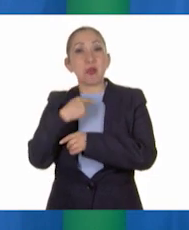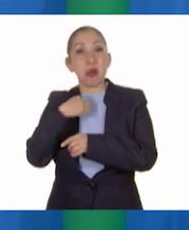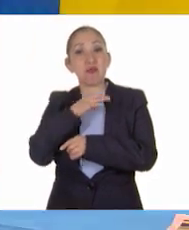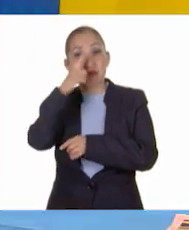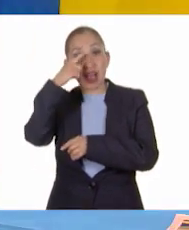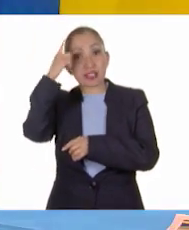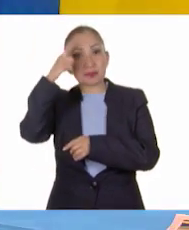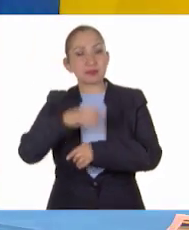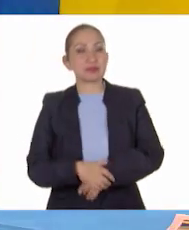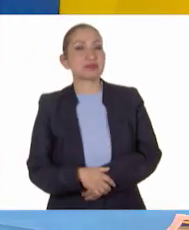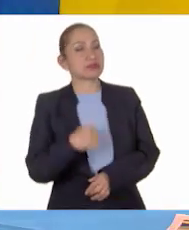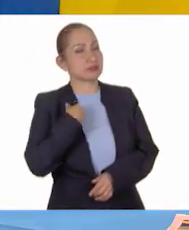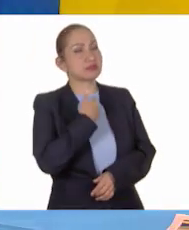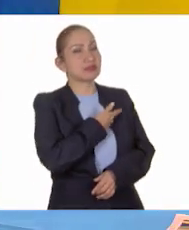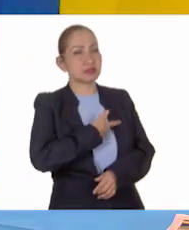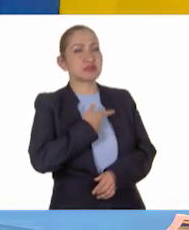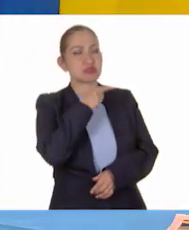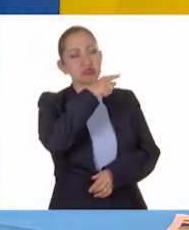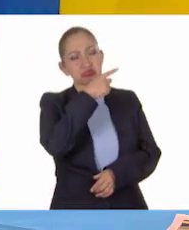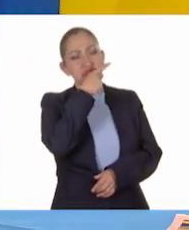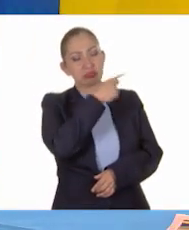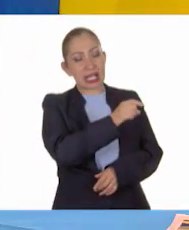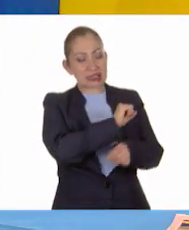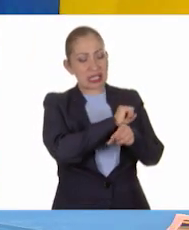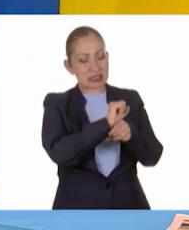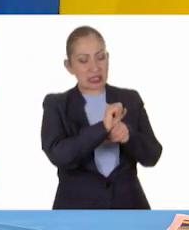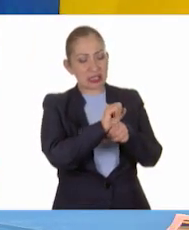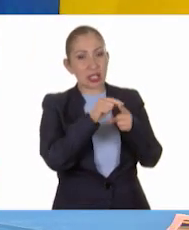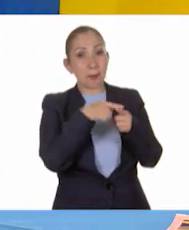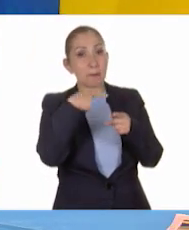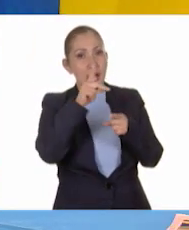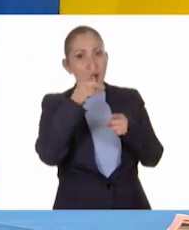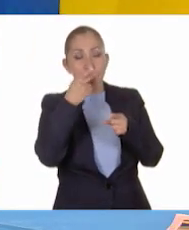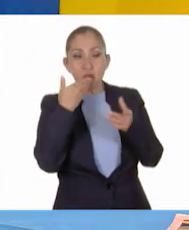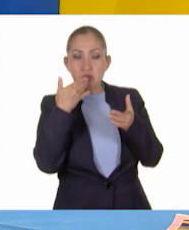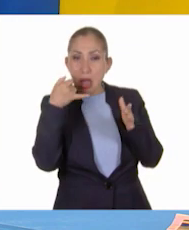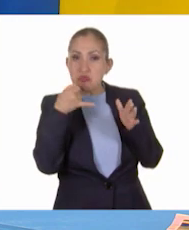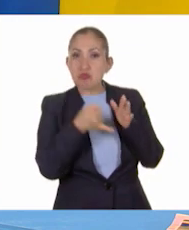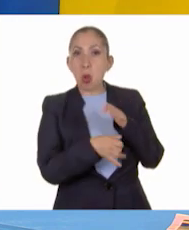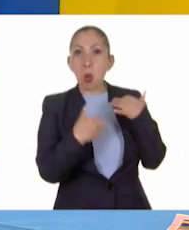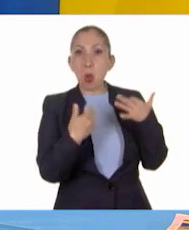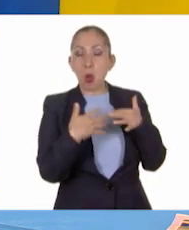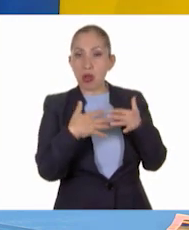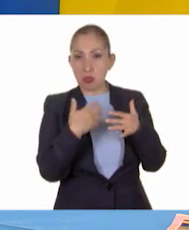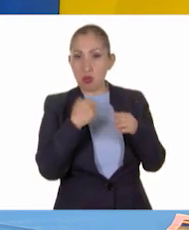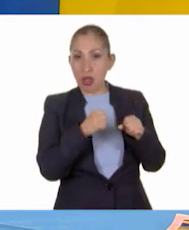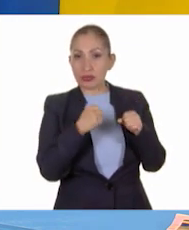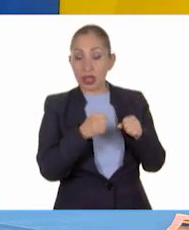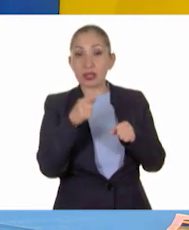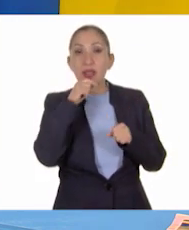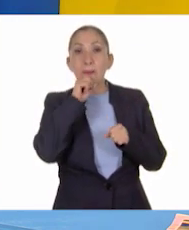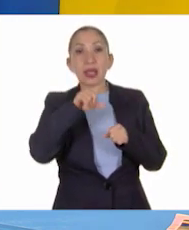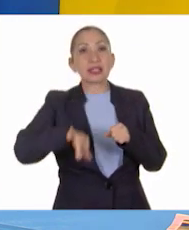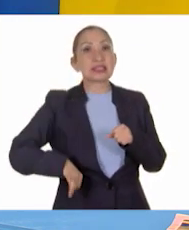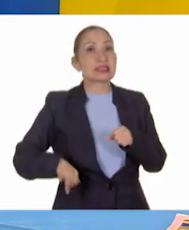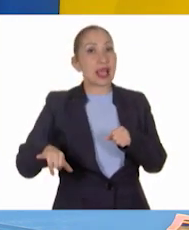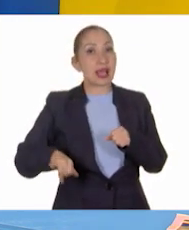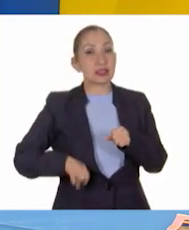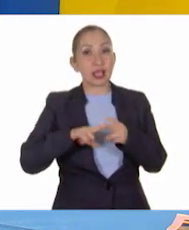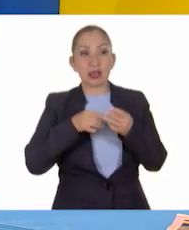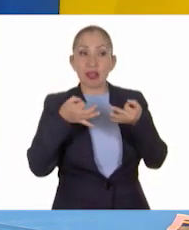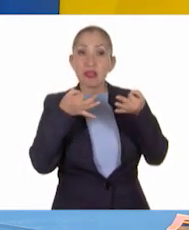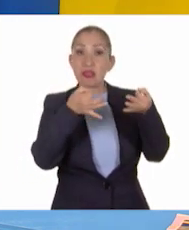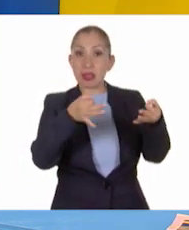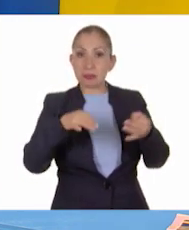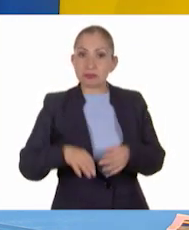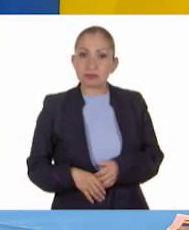accesible. Me gusta lo que dices, sencillo pero profundo. Y agregaría interesante y